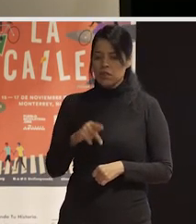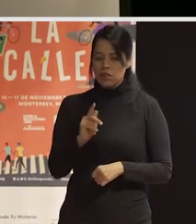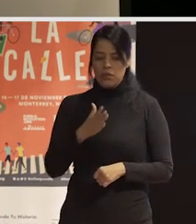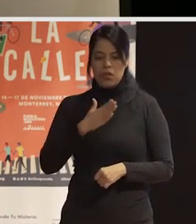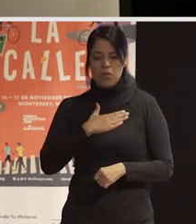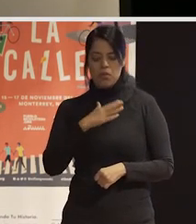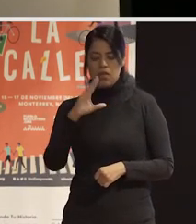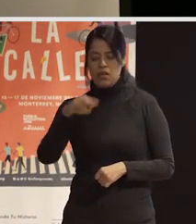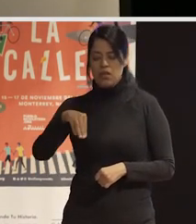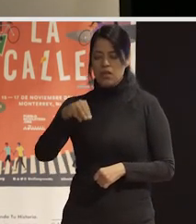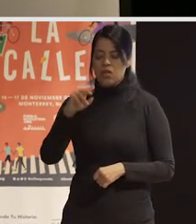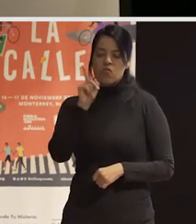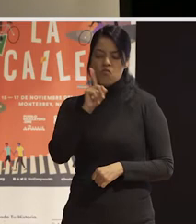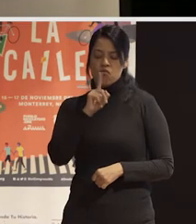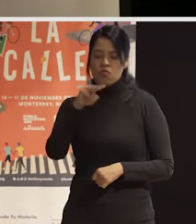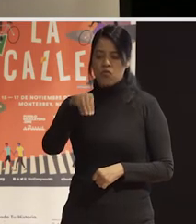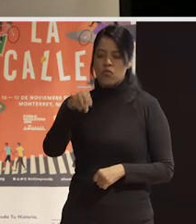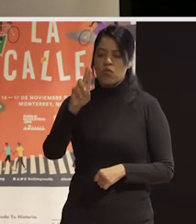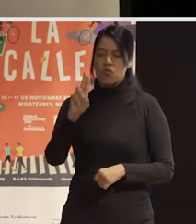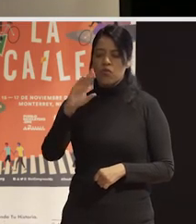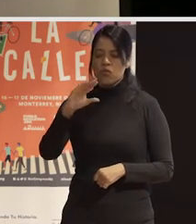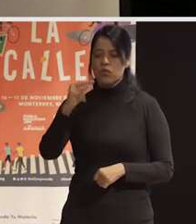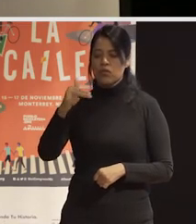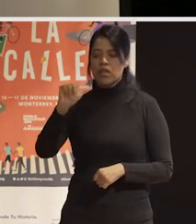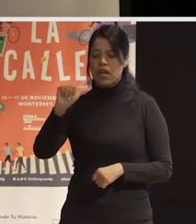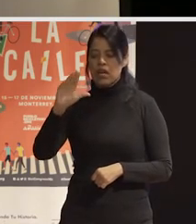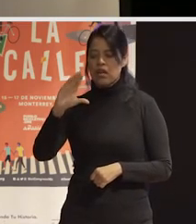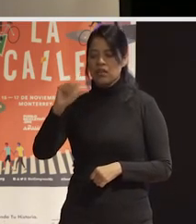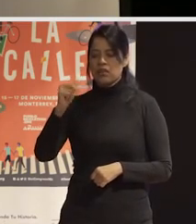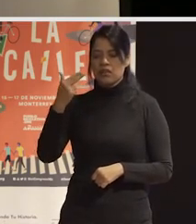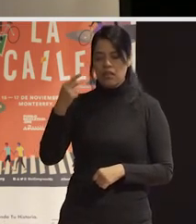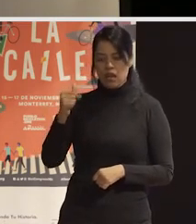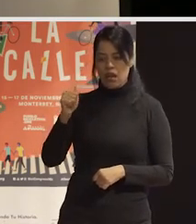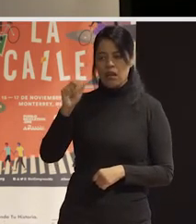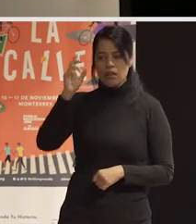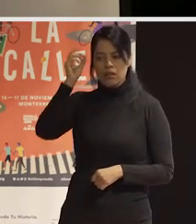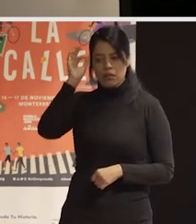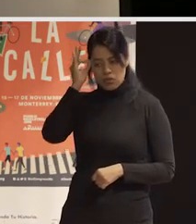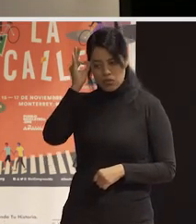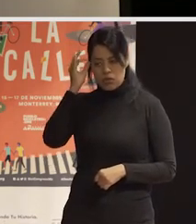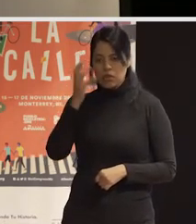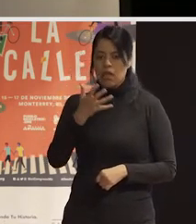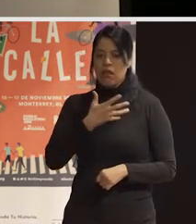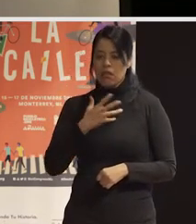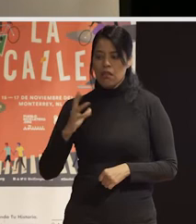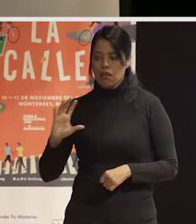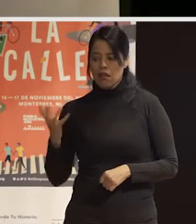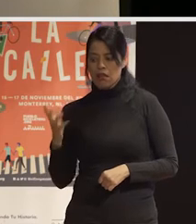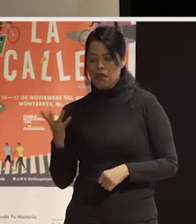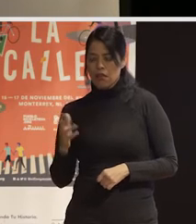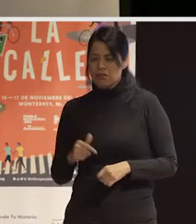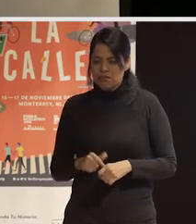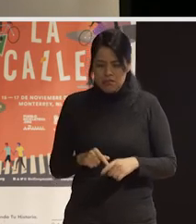la sirvienta mi muchacha hasta tiene lavadora entonces yo les decía pues entonces